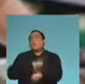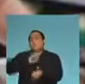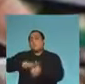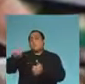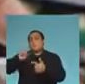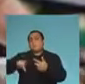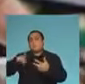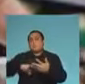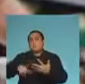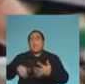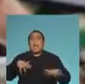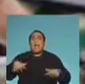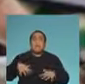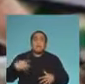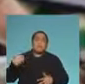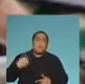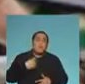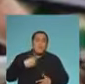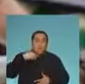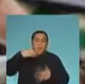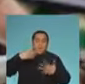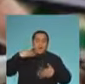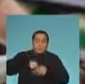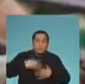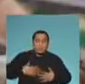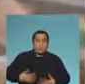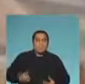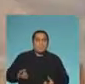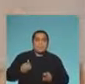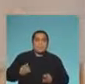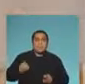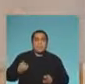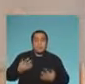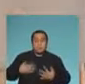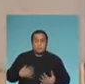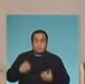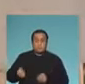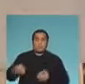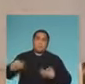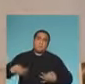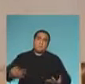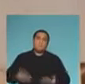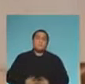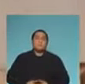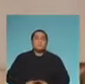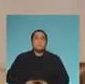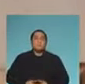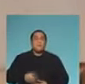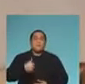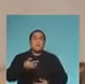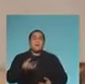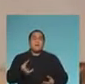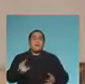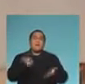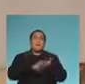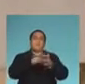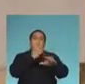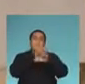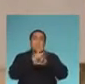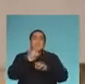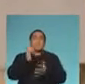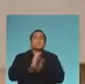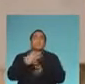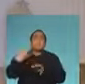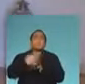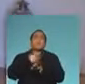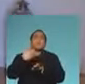estas acciones que el cuerpo necesita para sentirse vital y sentirse pleno. Muy bien, te vamos a volver a contactar. Educarnos es